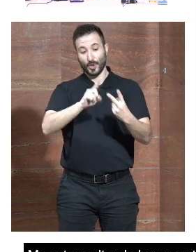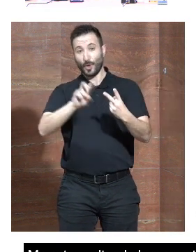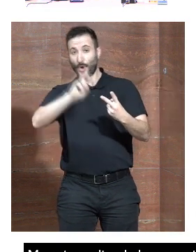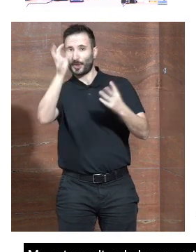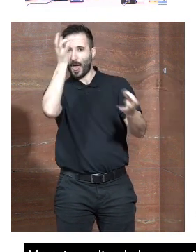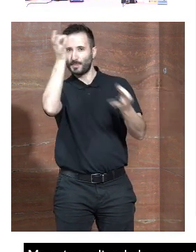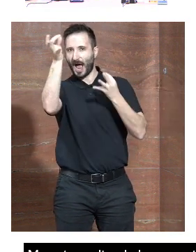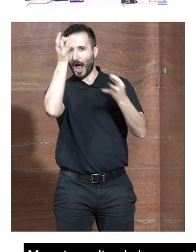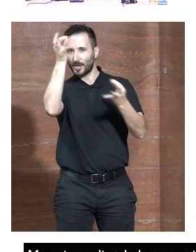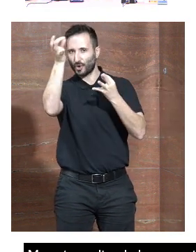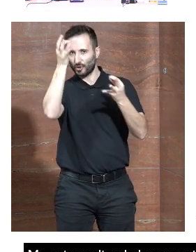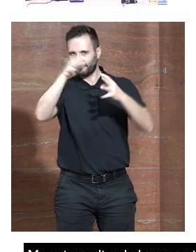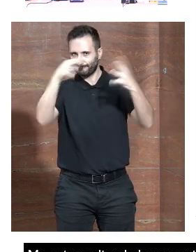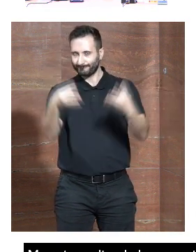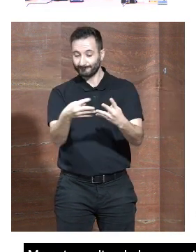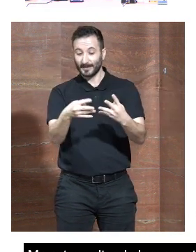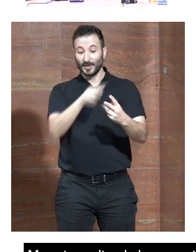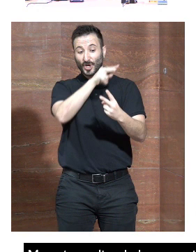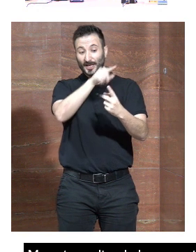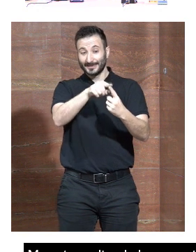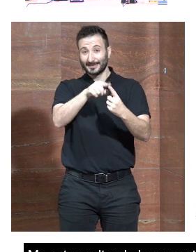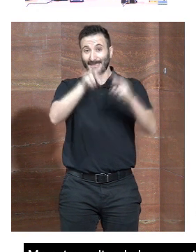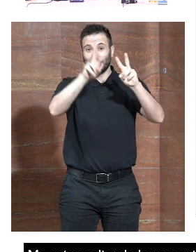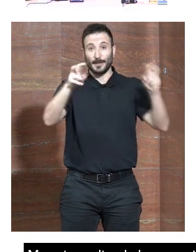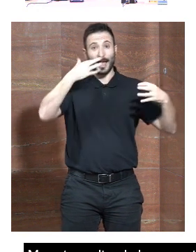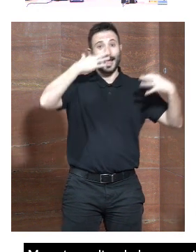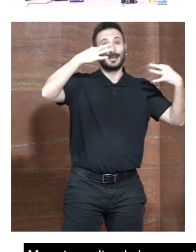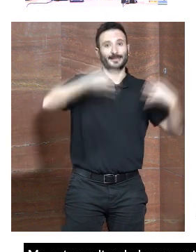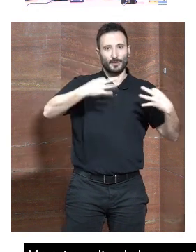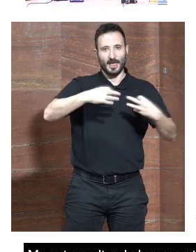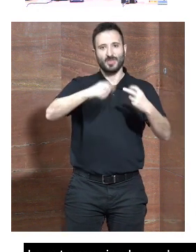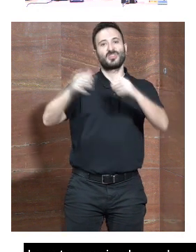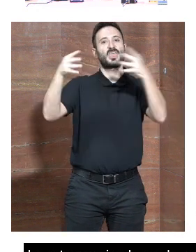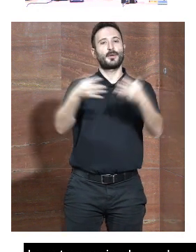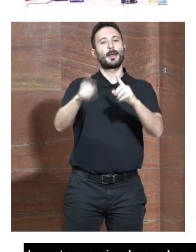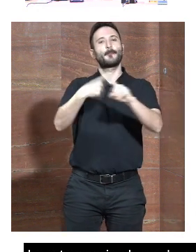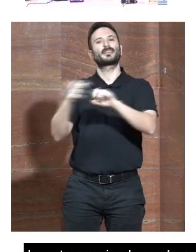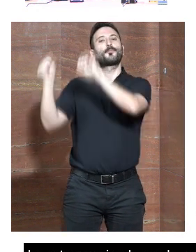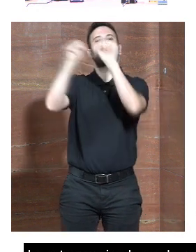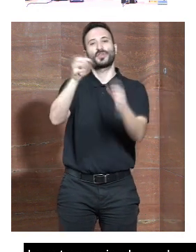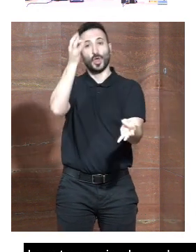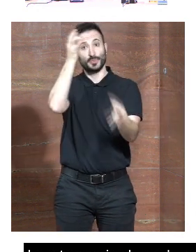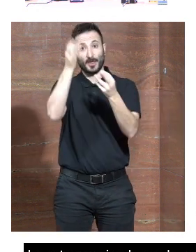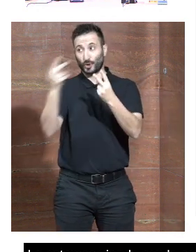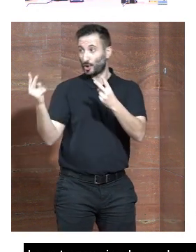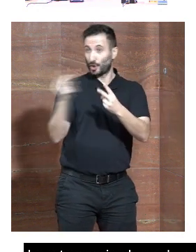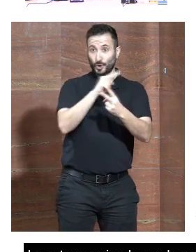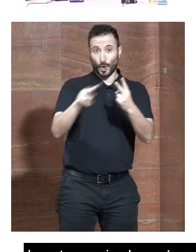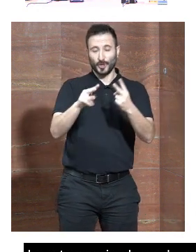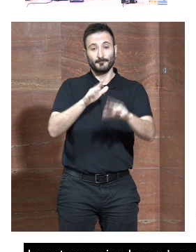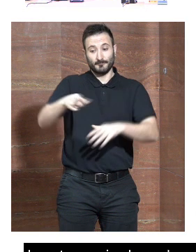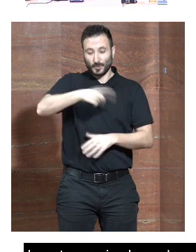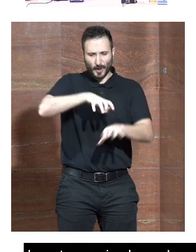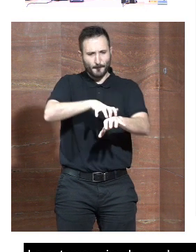datos. Entonces, todos los temas de ciberseguridad y protección de datos, pues la mayoría de nosotros